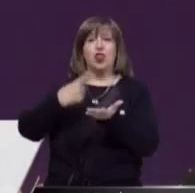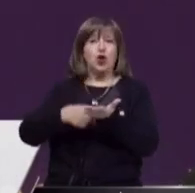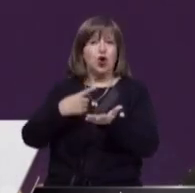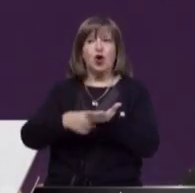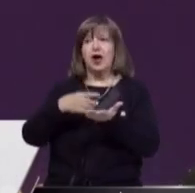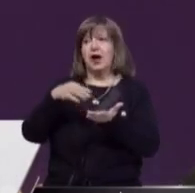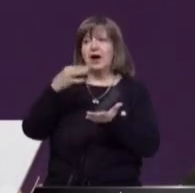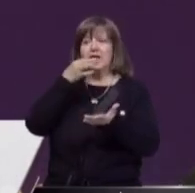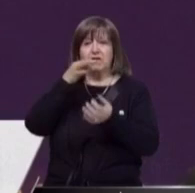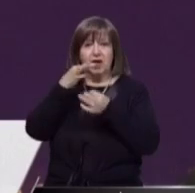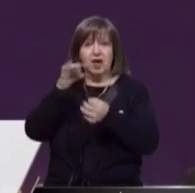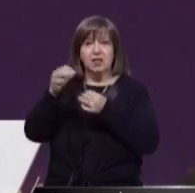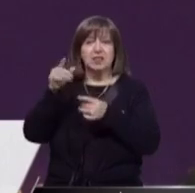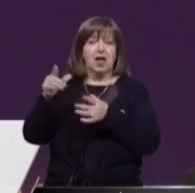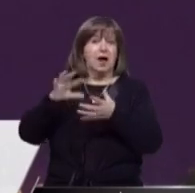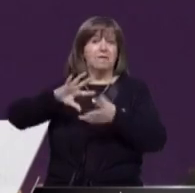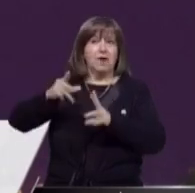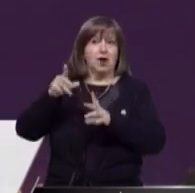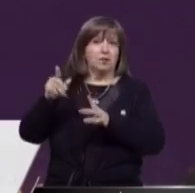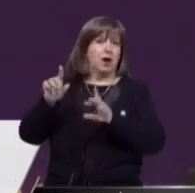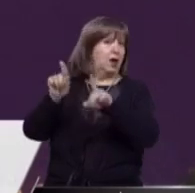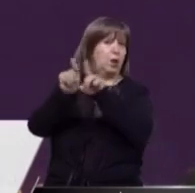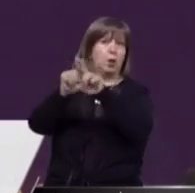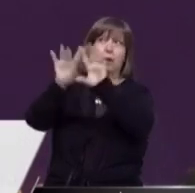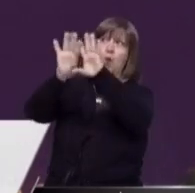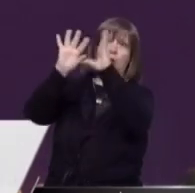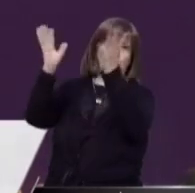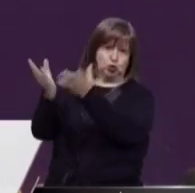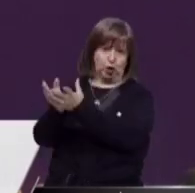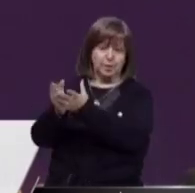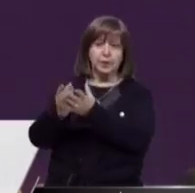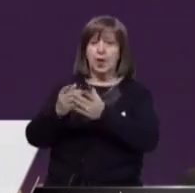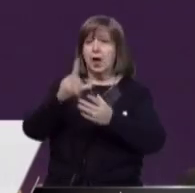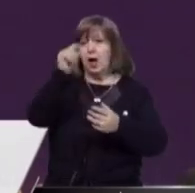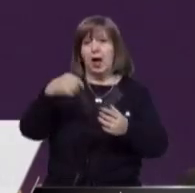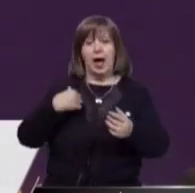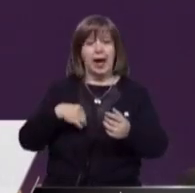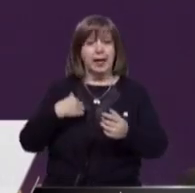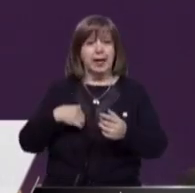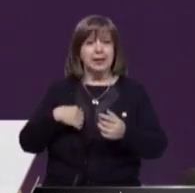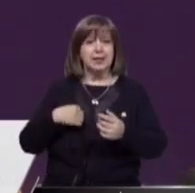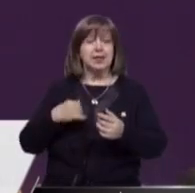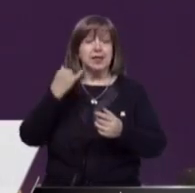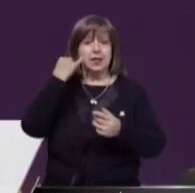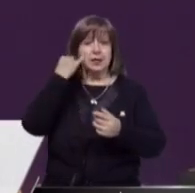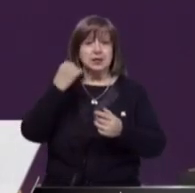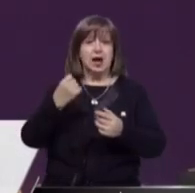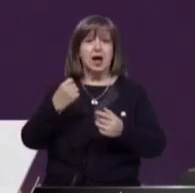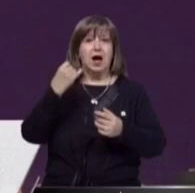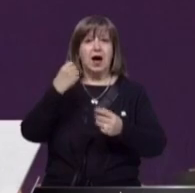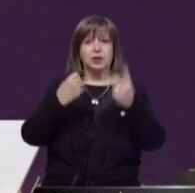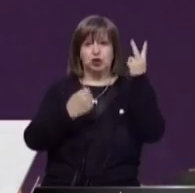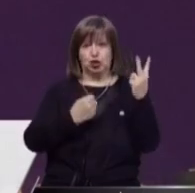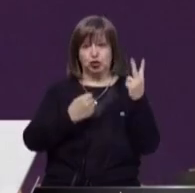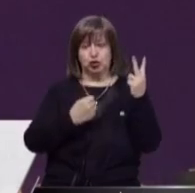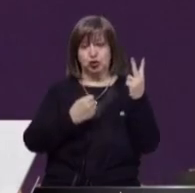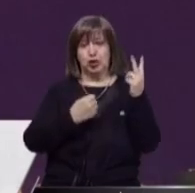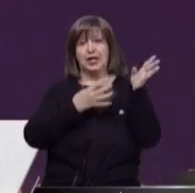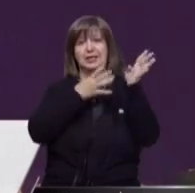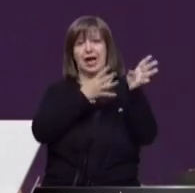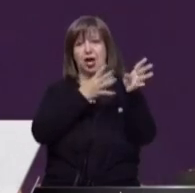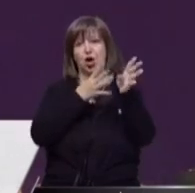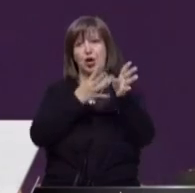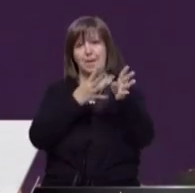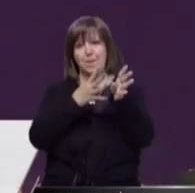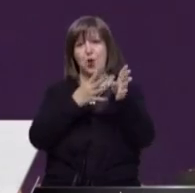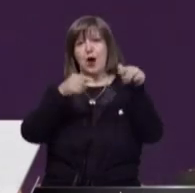cometen actos de terrorismo que hoy padece todo el mundo y que la Argentina no ha estado exenta porque ya tiene dos atentados terroristas en su haber y eso